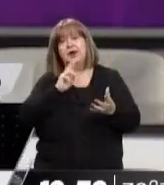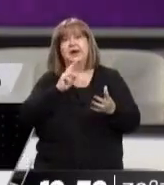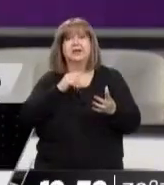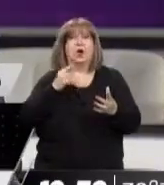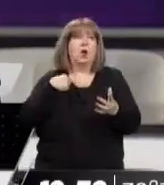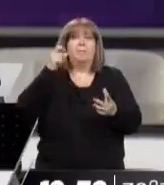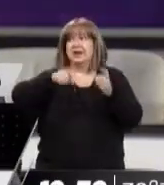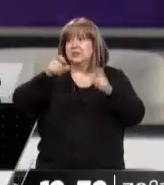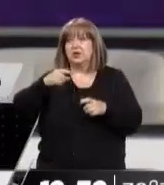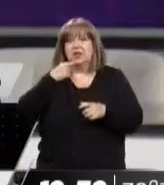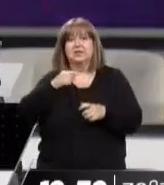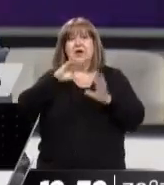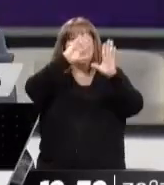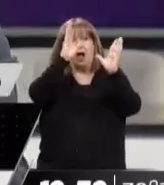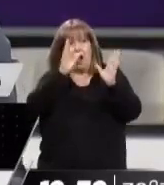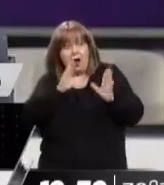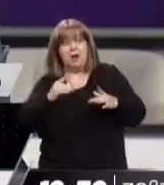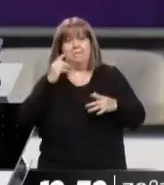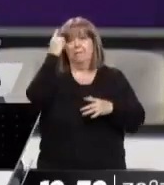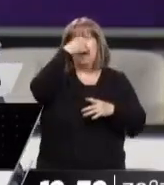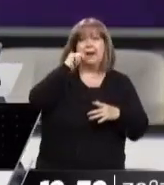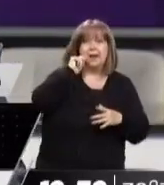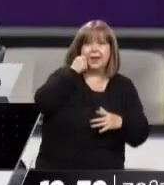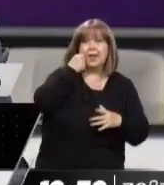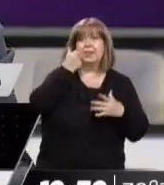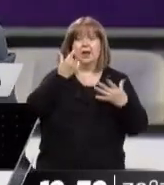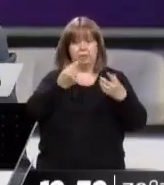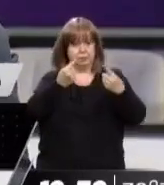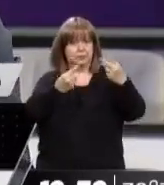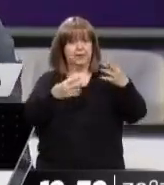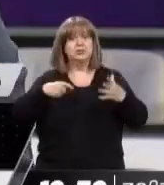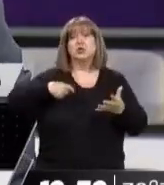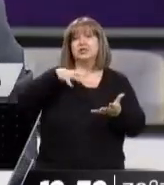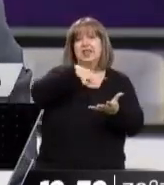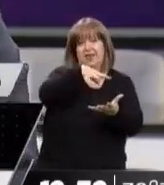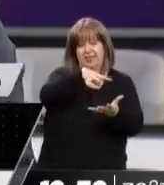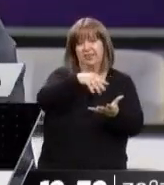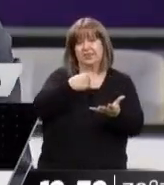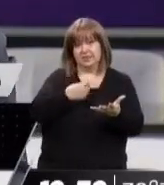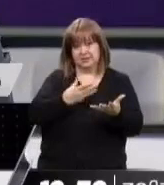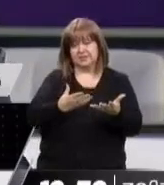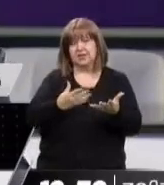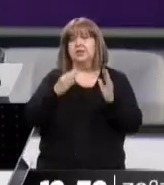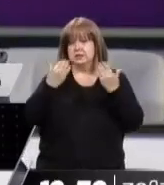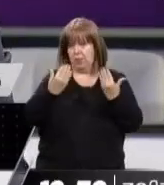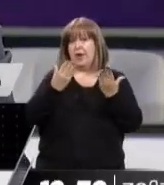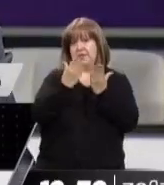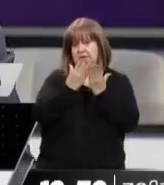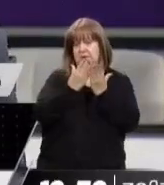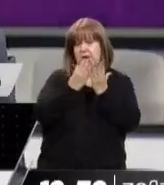uh-huh, son cuestiones que hay y que, bueno, se pueden hacer mejores estudios, uh-huh, para determinar cuál es la relevancia a nivel